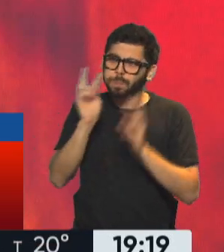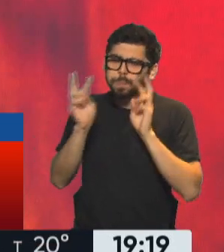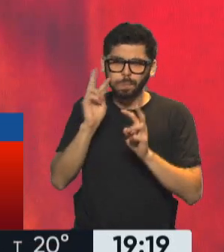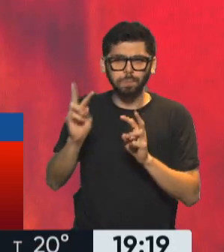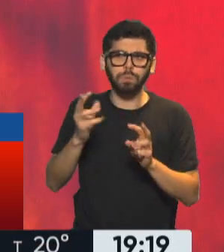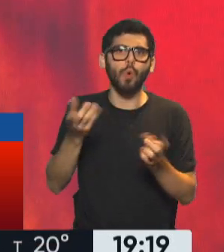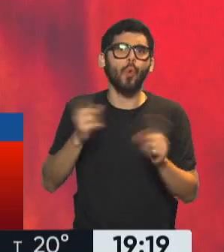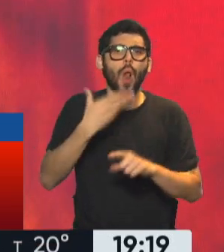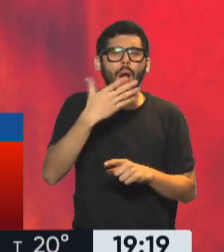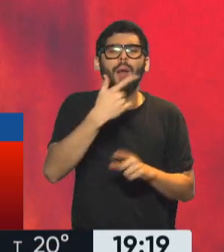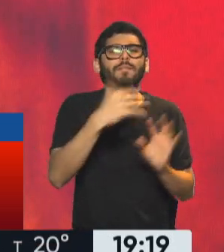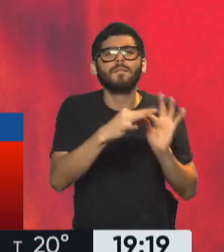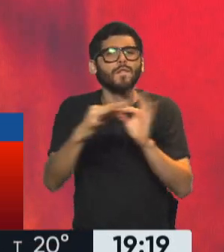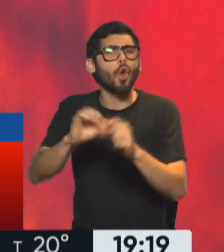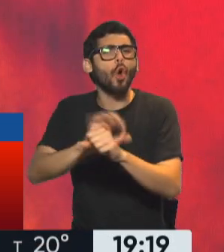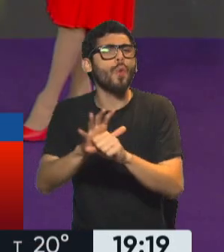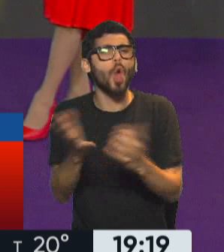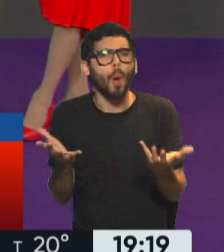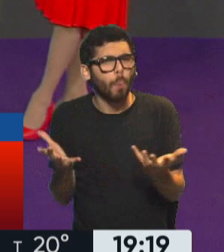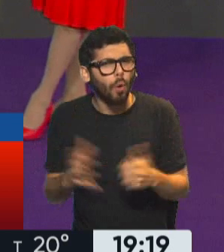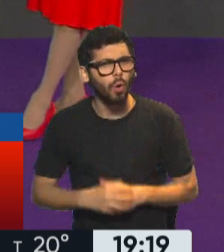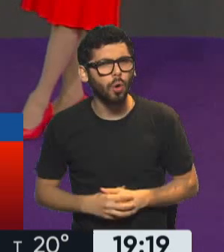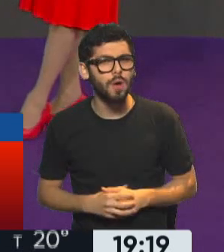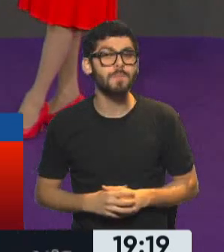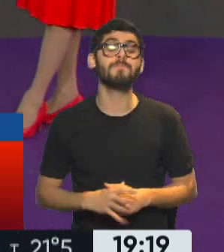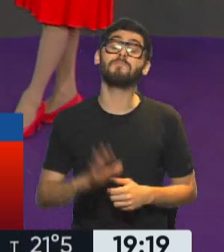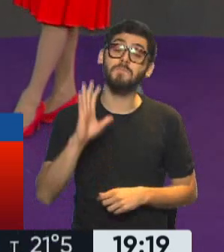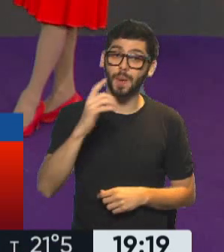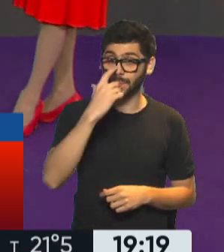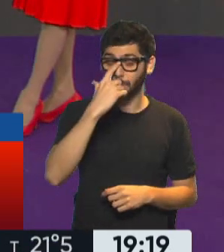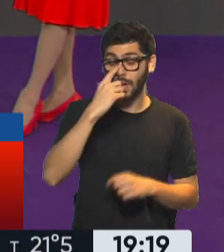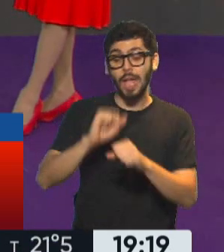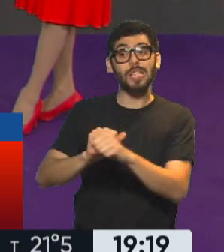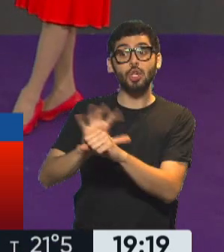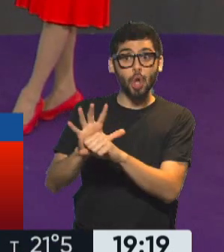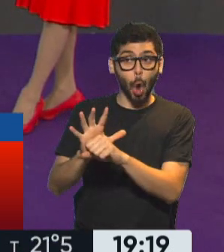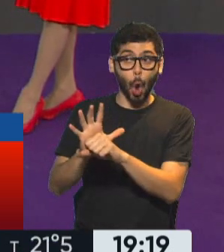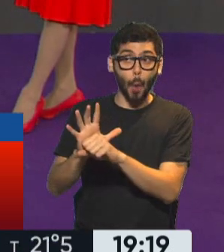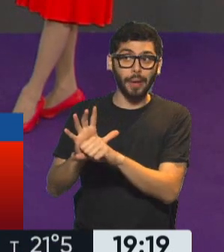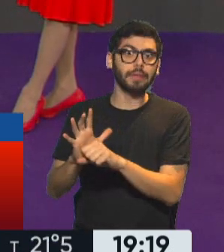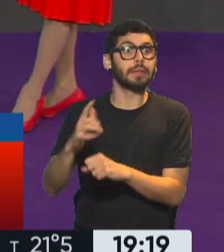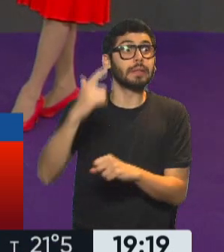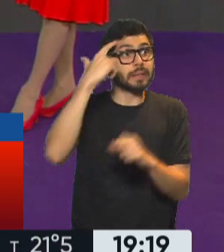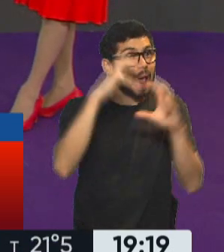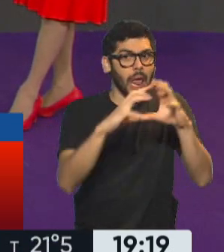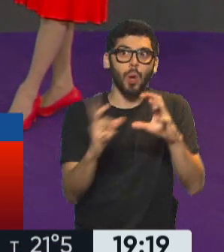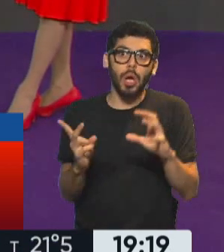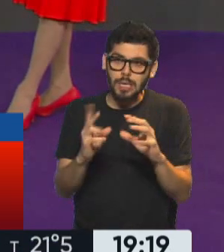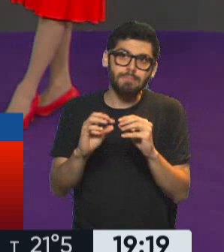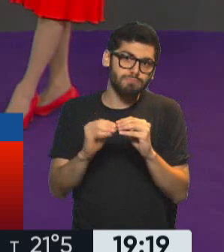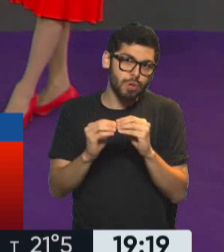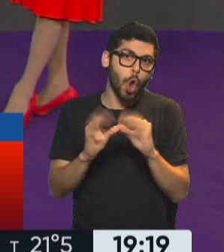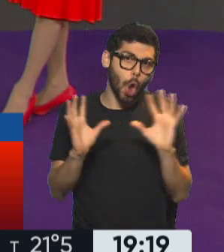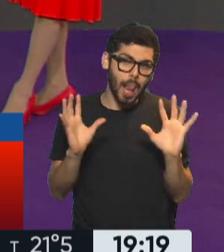comenta. ¿Cómo lo enlazamos con el tema COVID, doctor? Mire, el COVID ha sido un problemita para el cerebro. ¿Sí? Ha causado